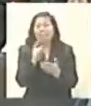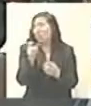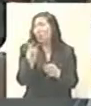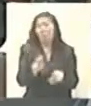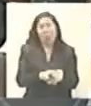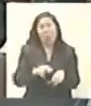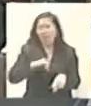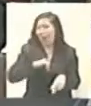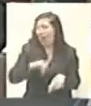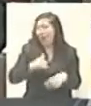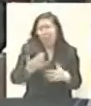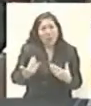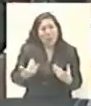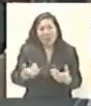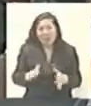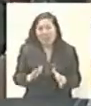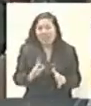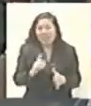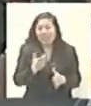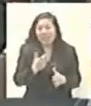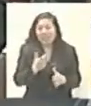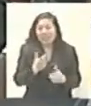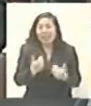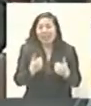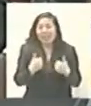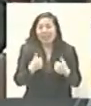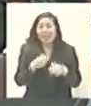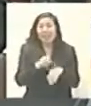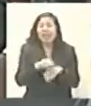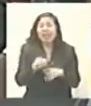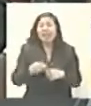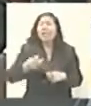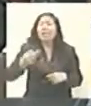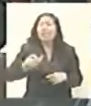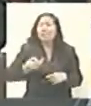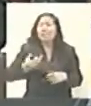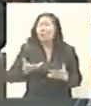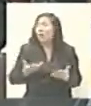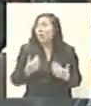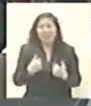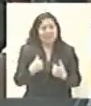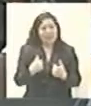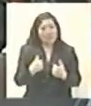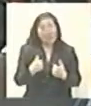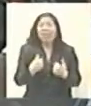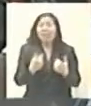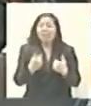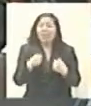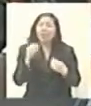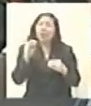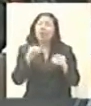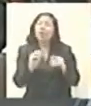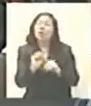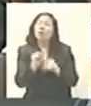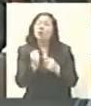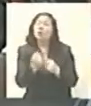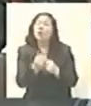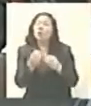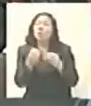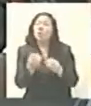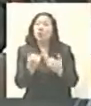tan iguales como nosotros, pero más aún, son seres humanos que tienen capacidades especiales de las cuales a veces no tenemos y que tienen que aportar a la sociedad